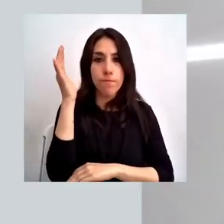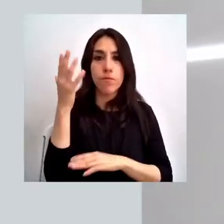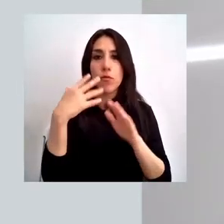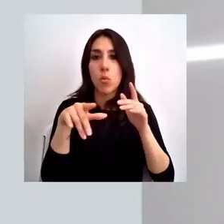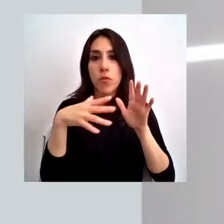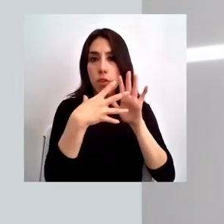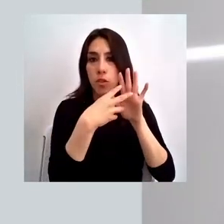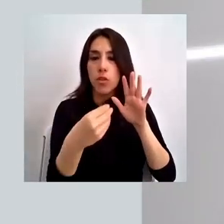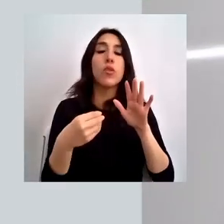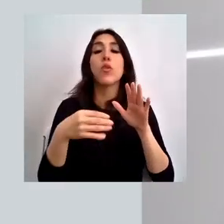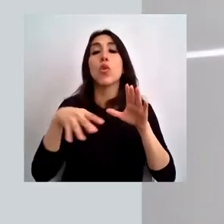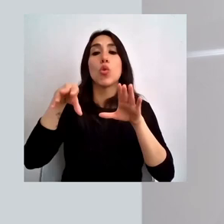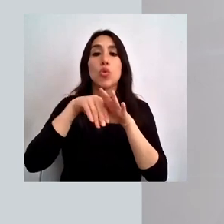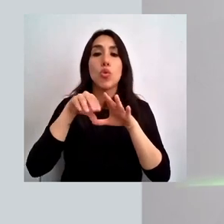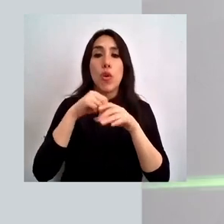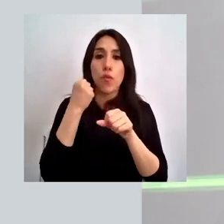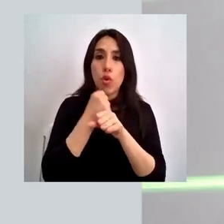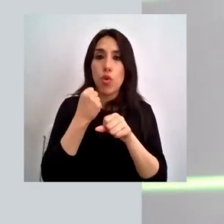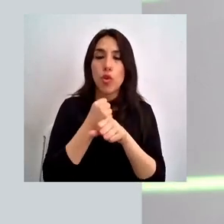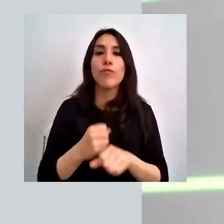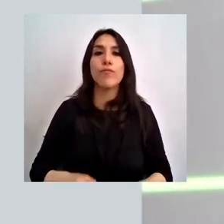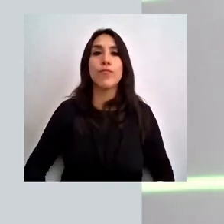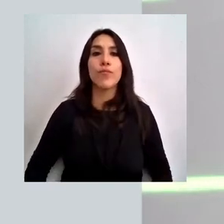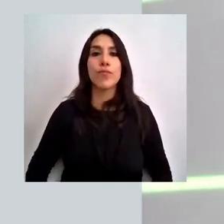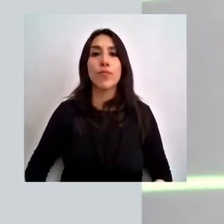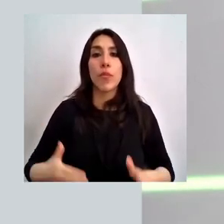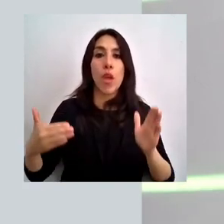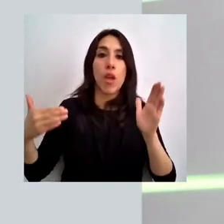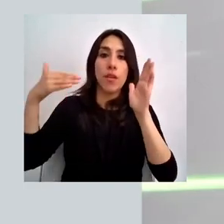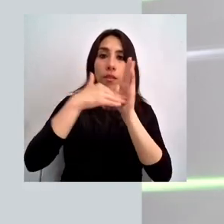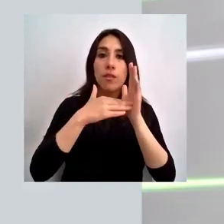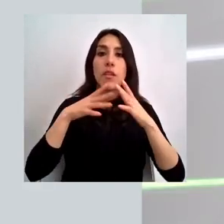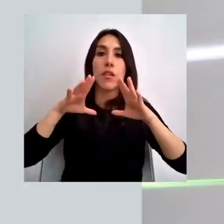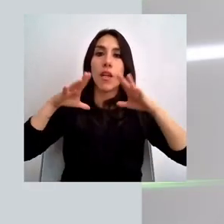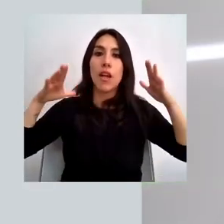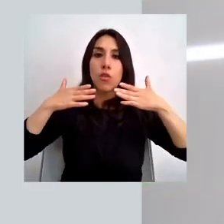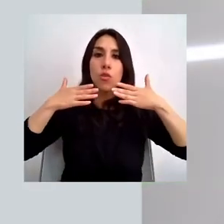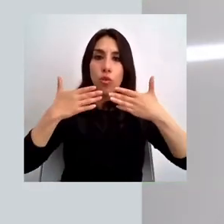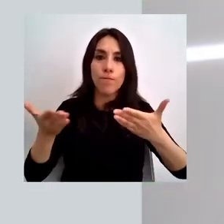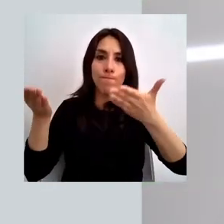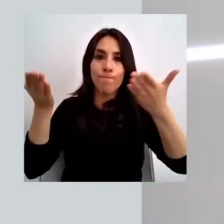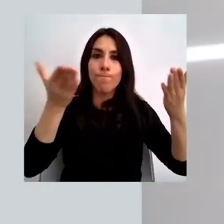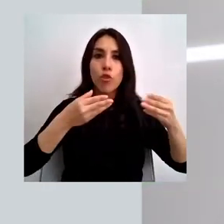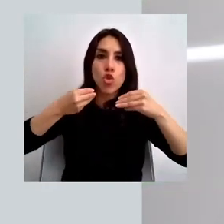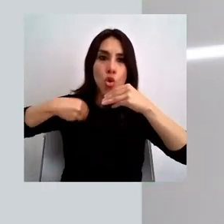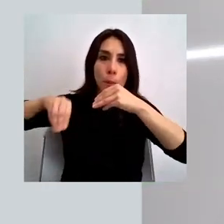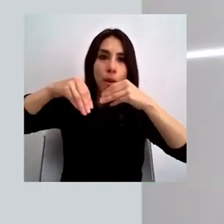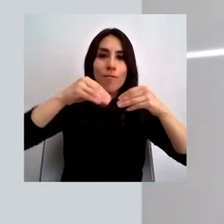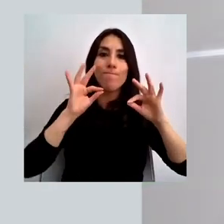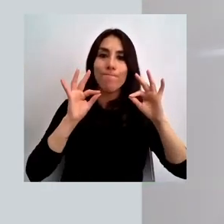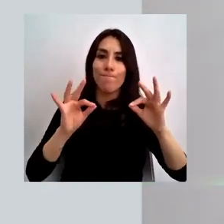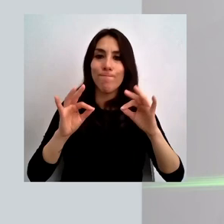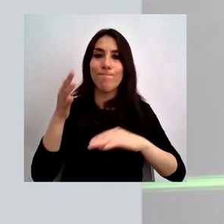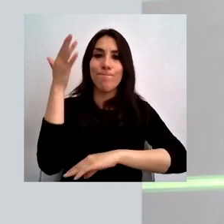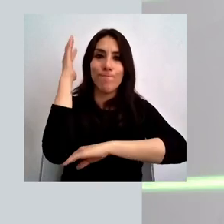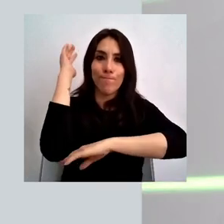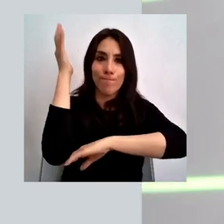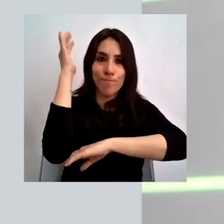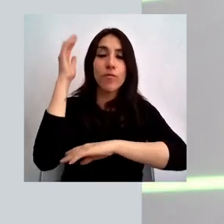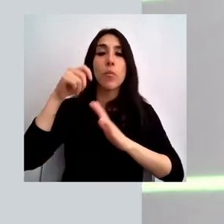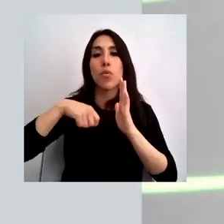bueno una vez más agradecemos su participación en nuestra conferencia ciro project para américa latina y el mundo hispanoparlante